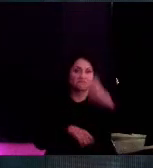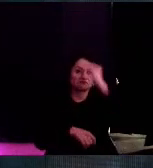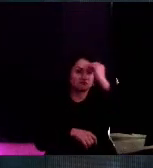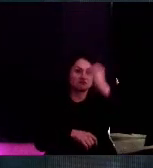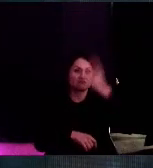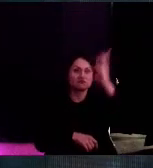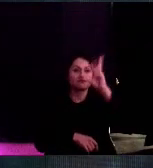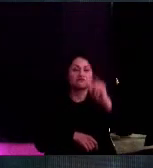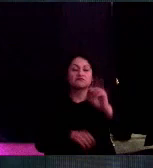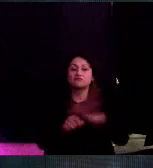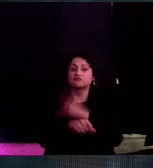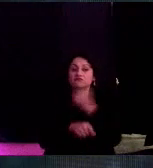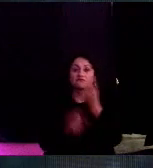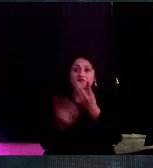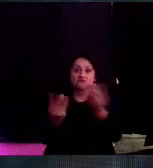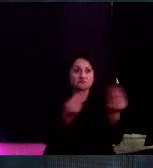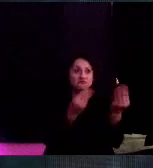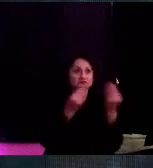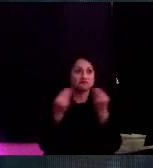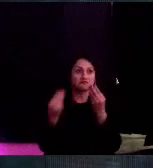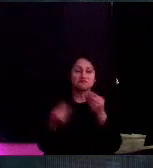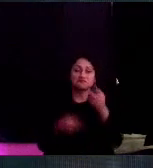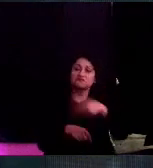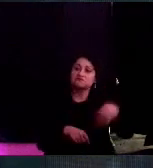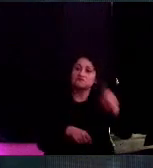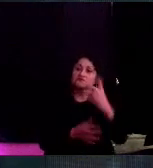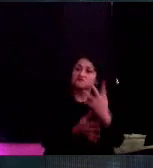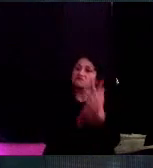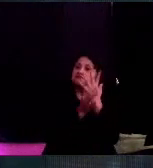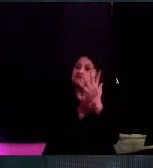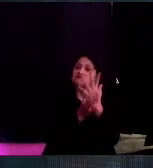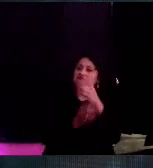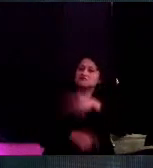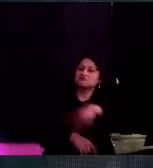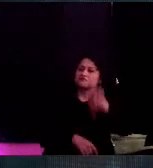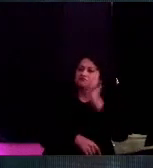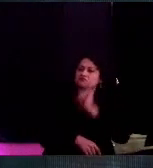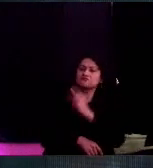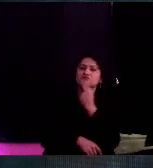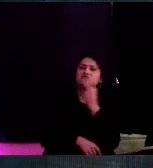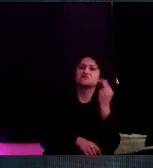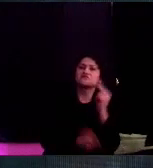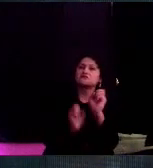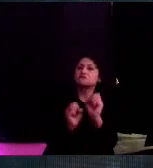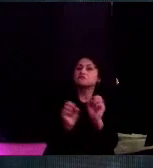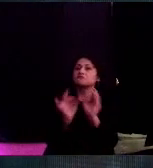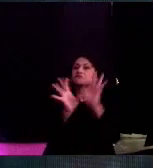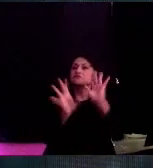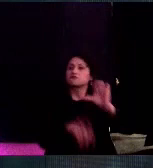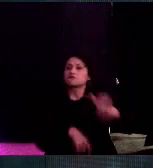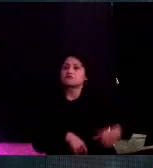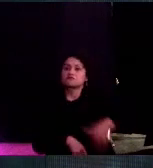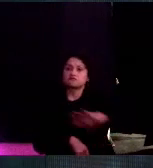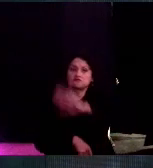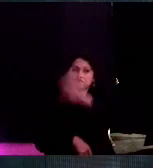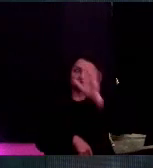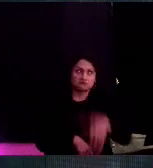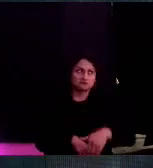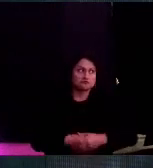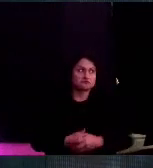casos son tipificados como suicidios o accidentes,